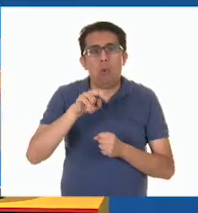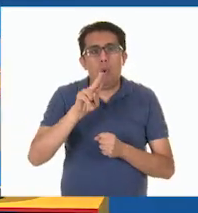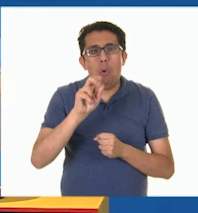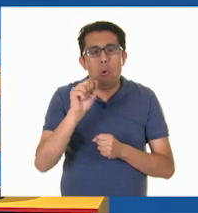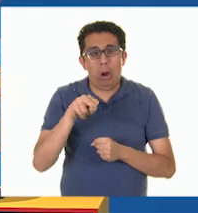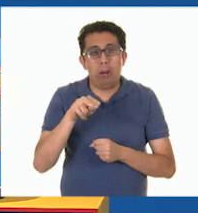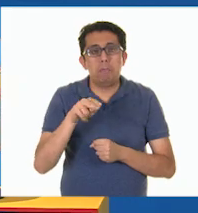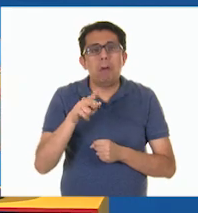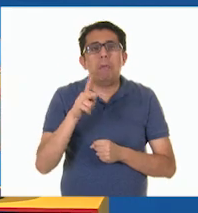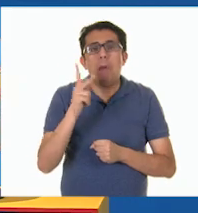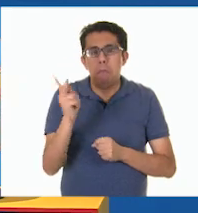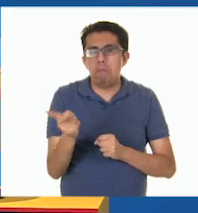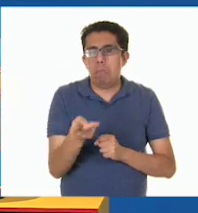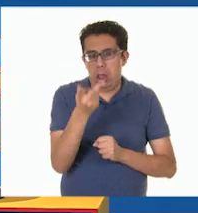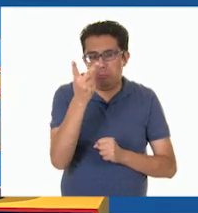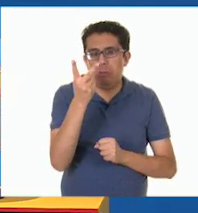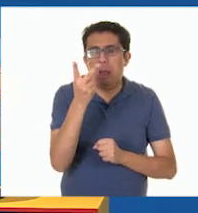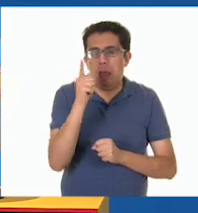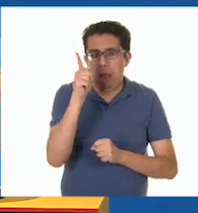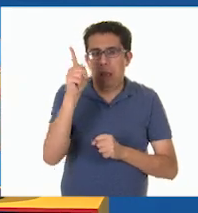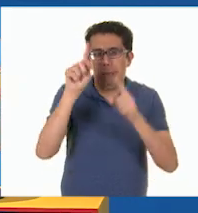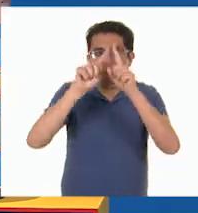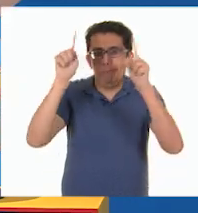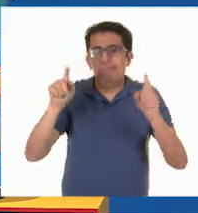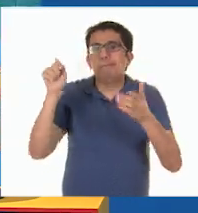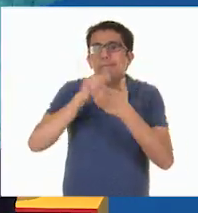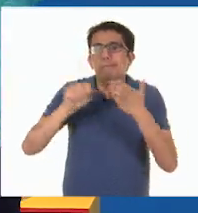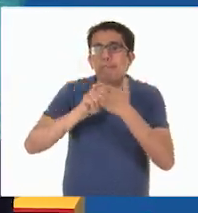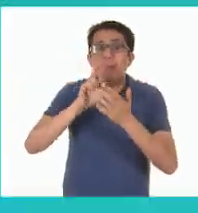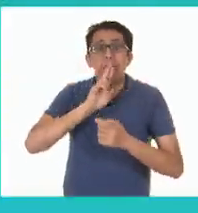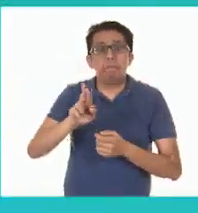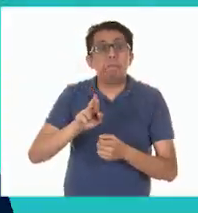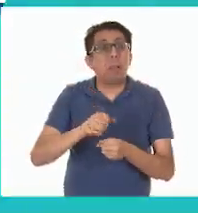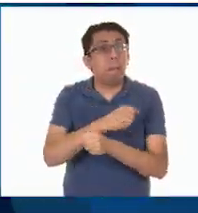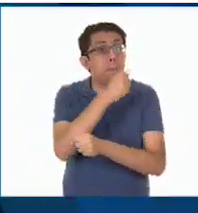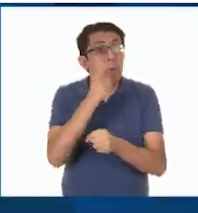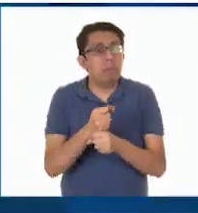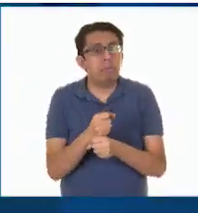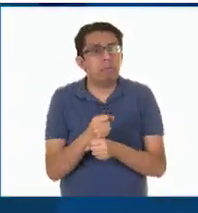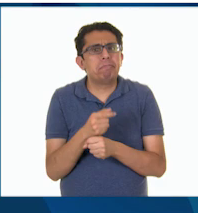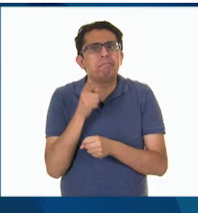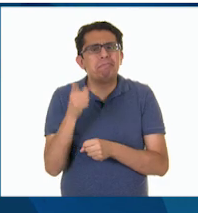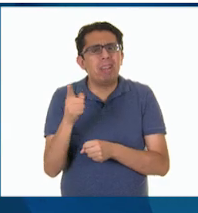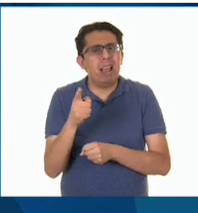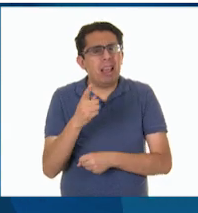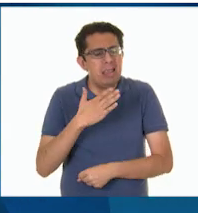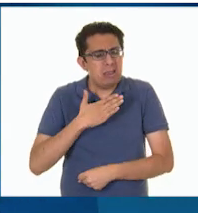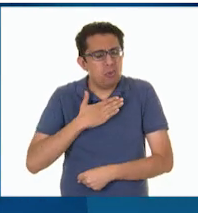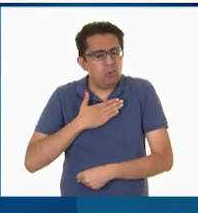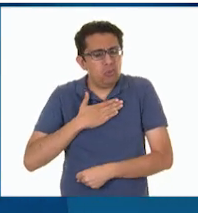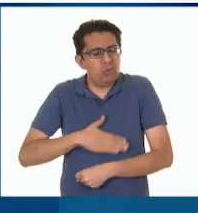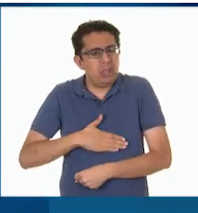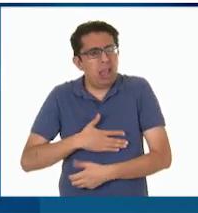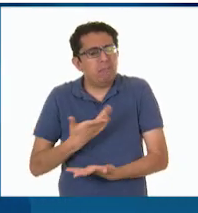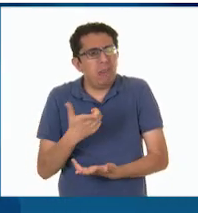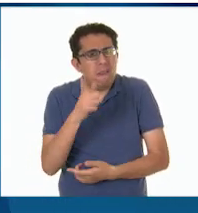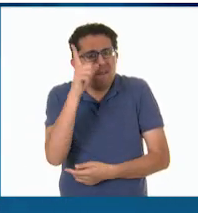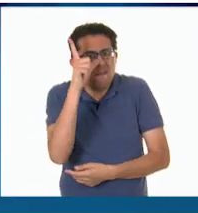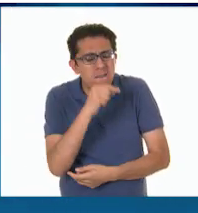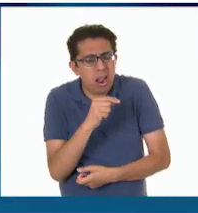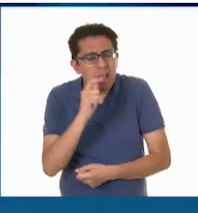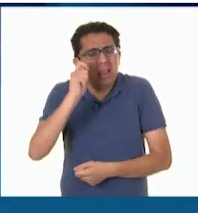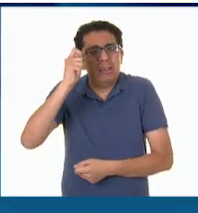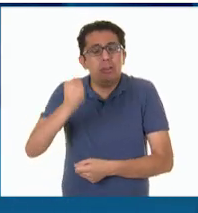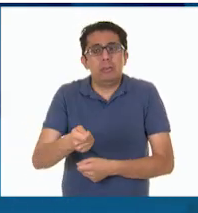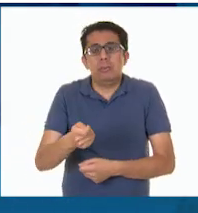algunas preguntas, estas que están escritas en el pizarrón. Muy bien. La primera, ¿qué falló en la impartición de justicia?